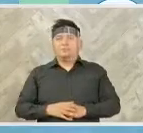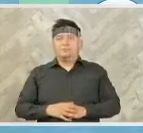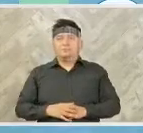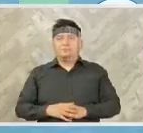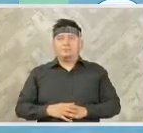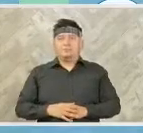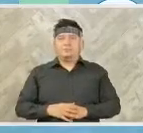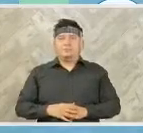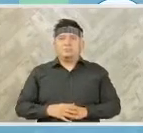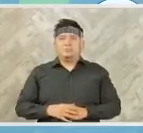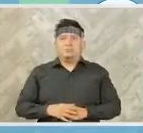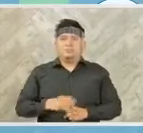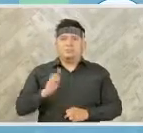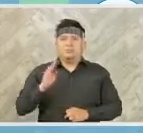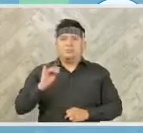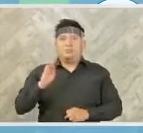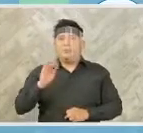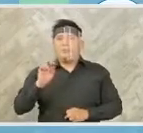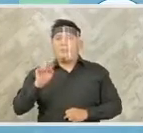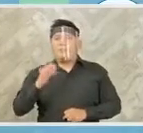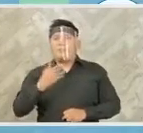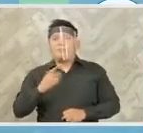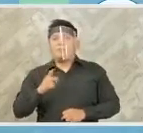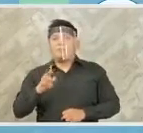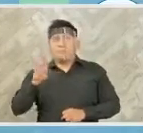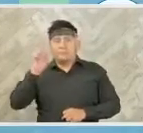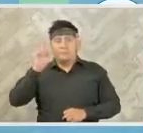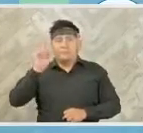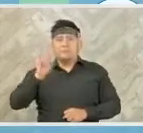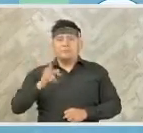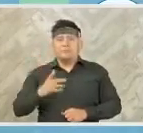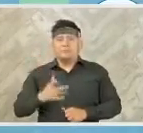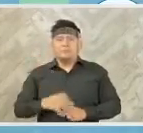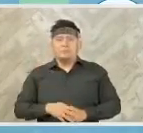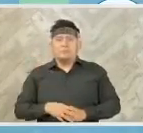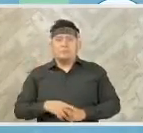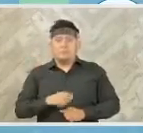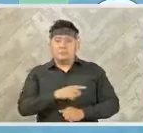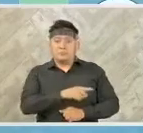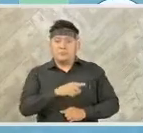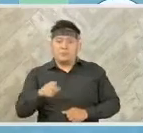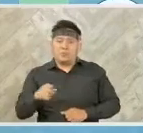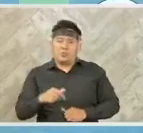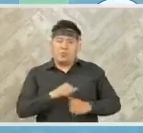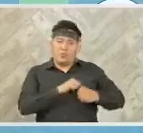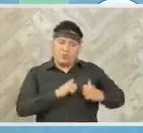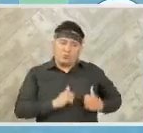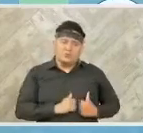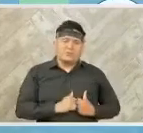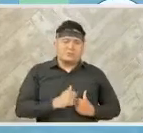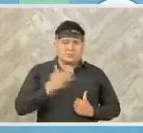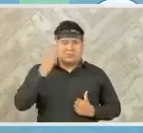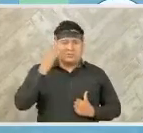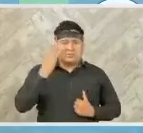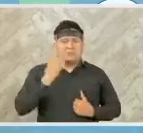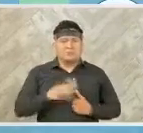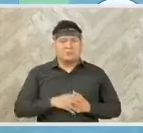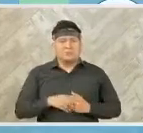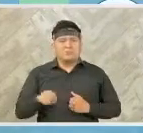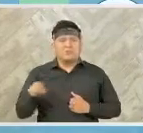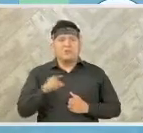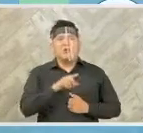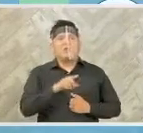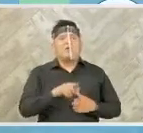es tanto los honores, sino el corazón que se pone a los seres sintientes. Y en el marco del plan de desarrollo se